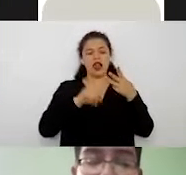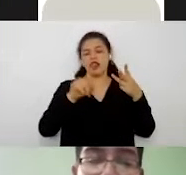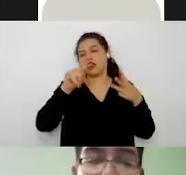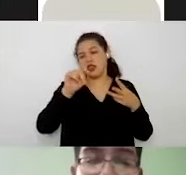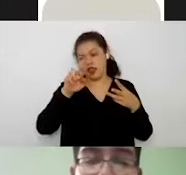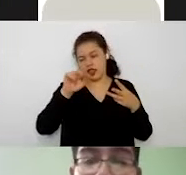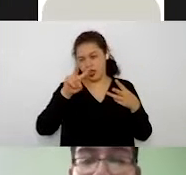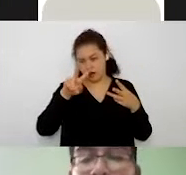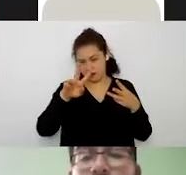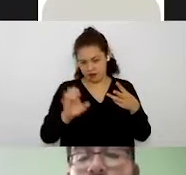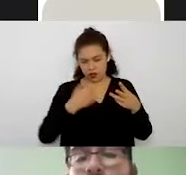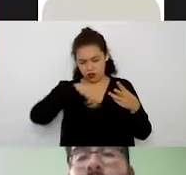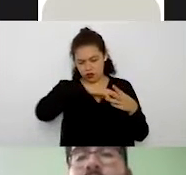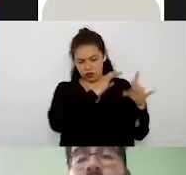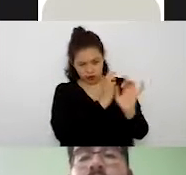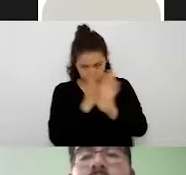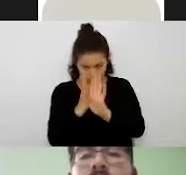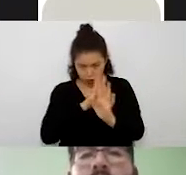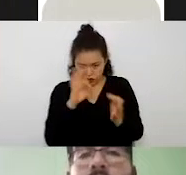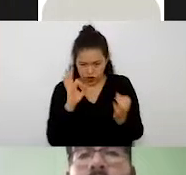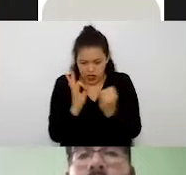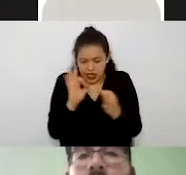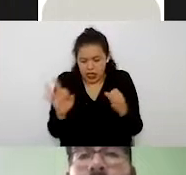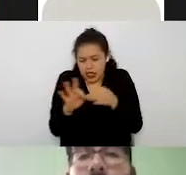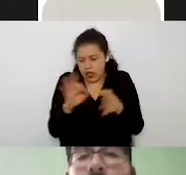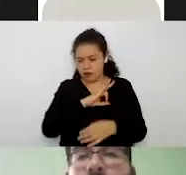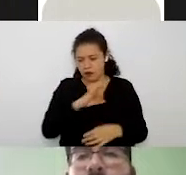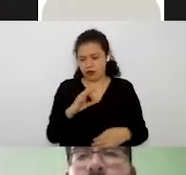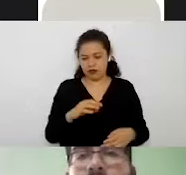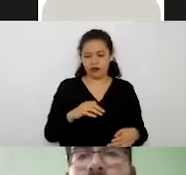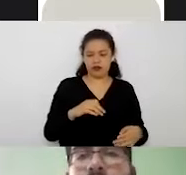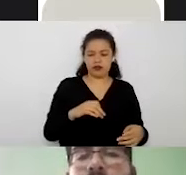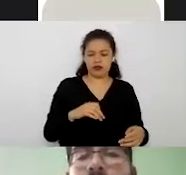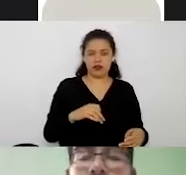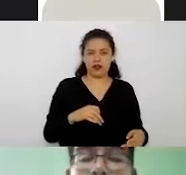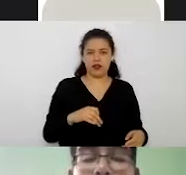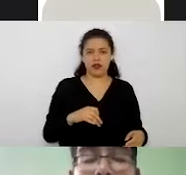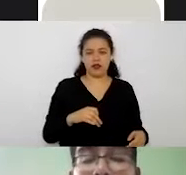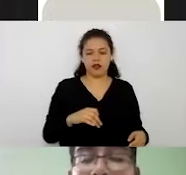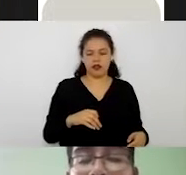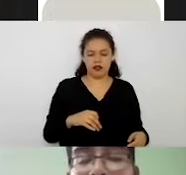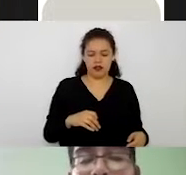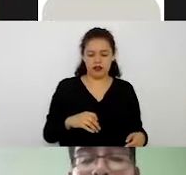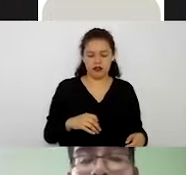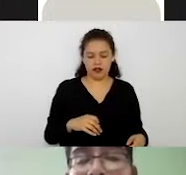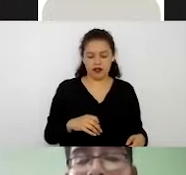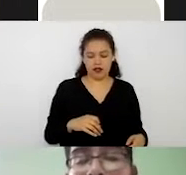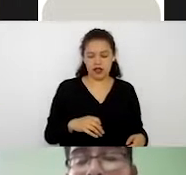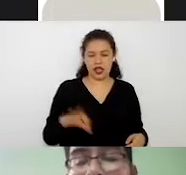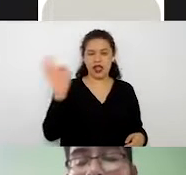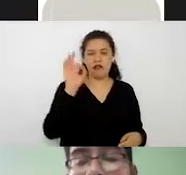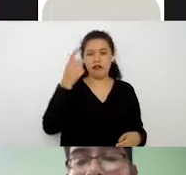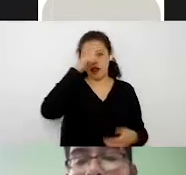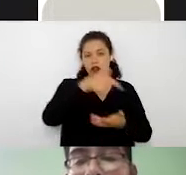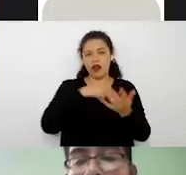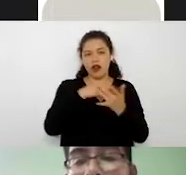Estábamos también mencionando que acerca de de una zona para replegarnos,